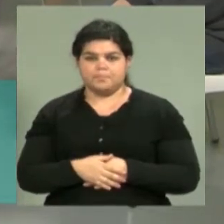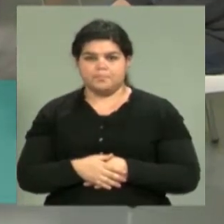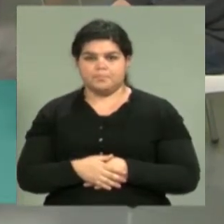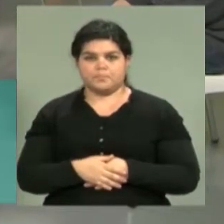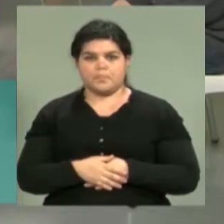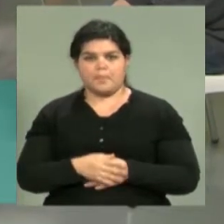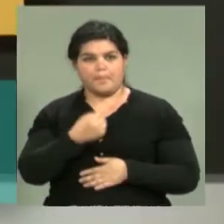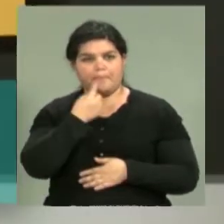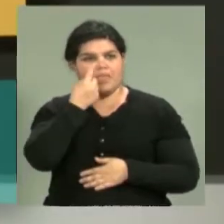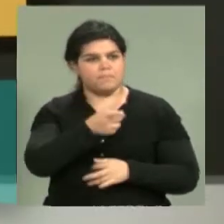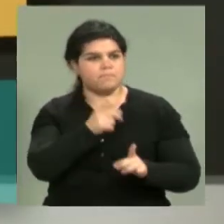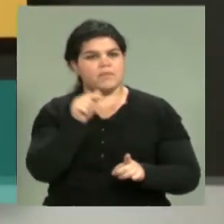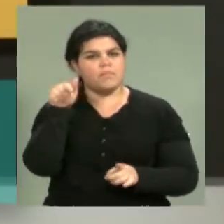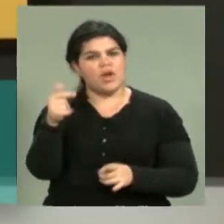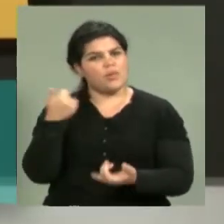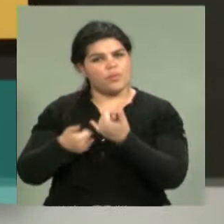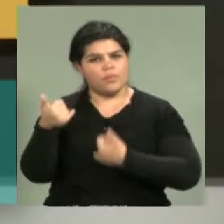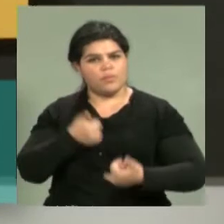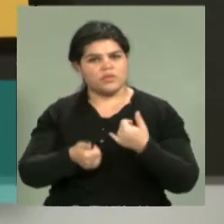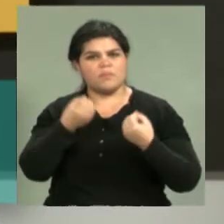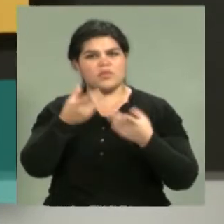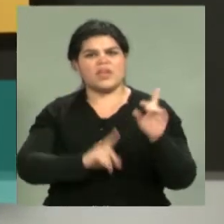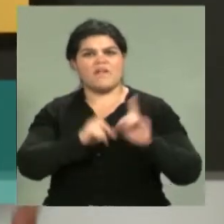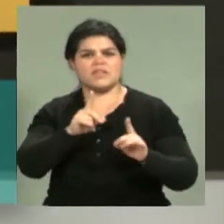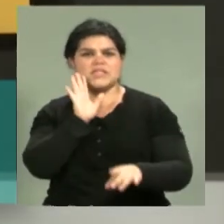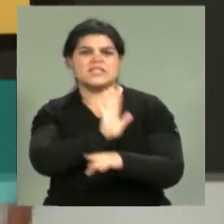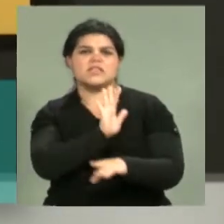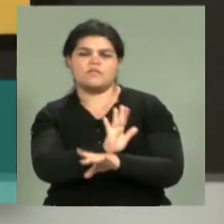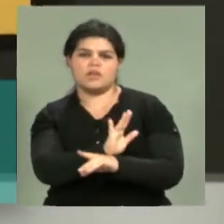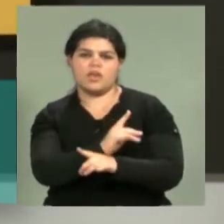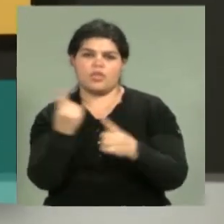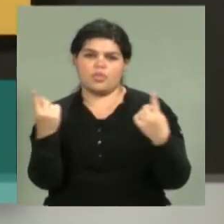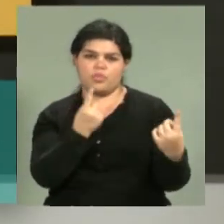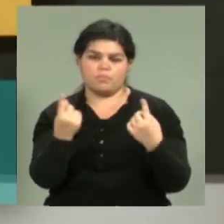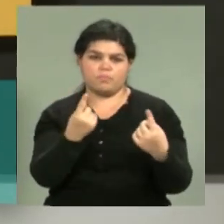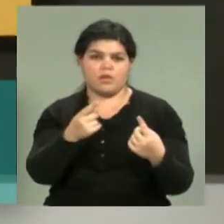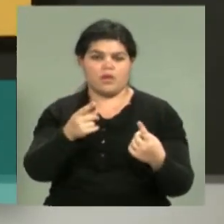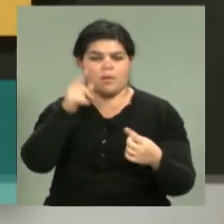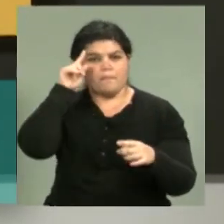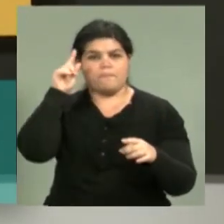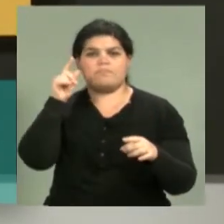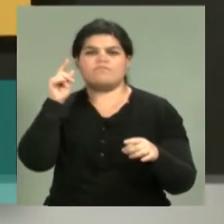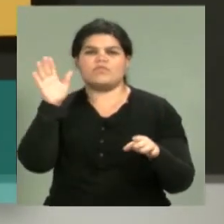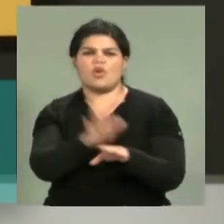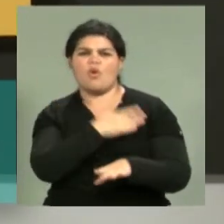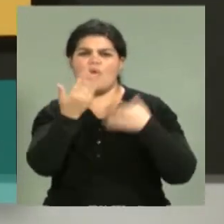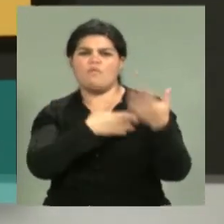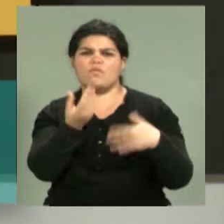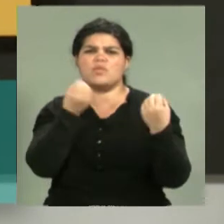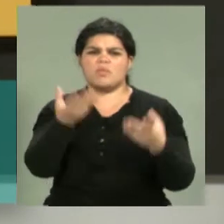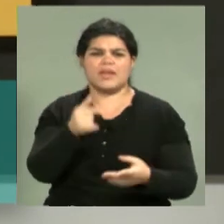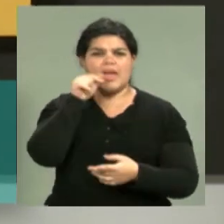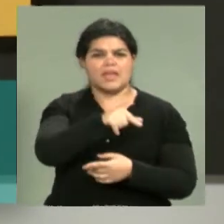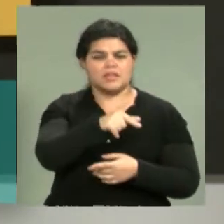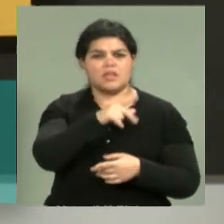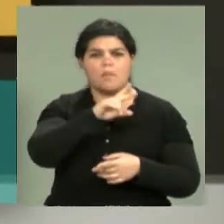como nos explicaba recién Marcelo, se confunden todavía los términos entre muerte digna, que es la ortoeutanasia, y la eutanasia? ¿Por qué hay tanta discusión